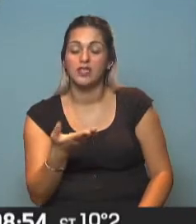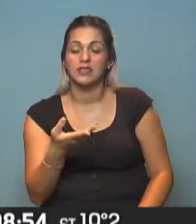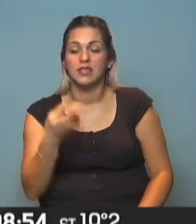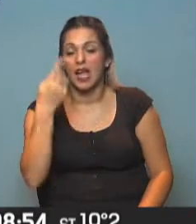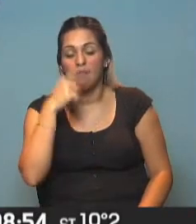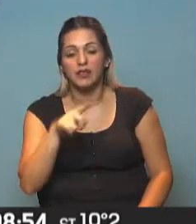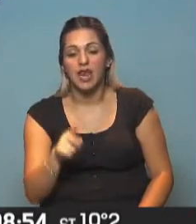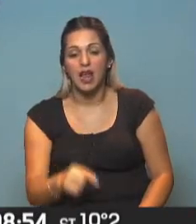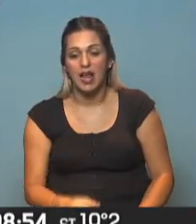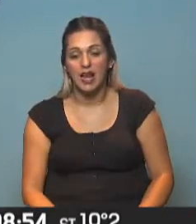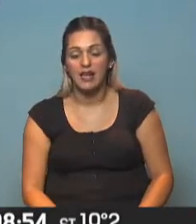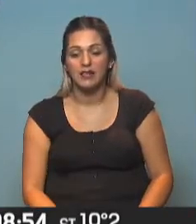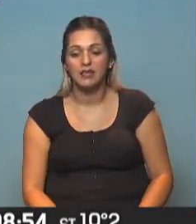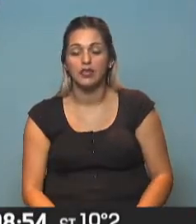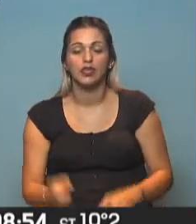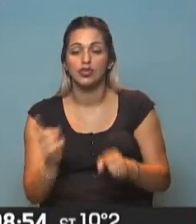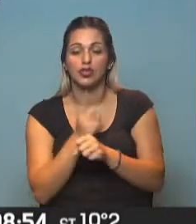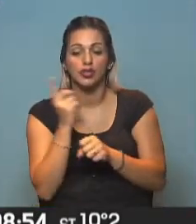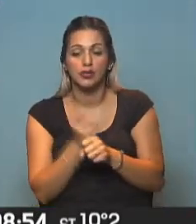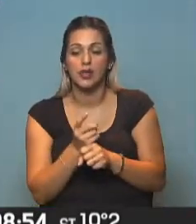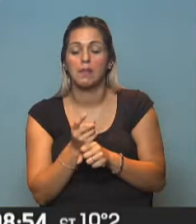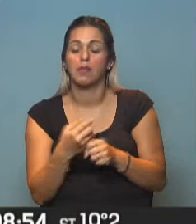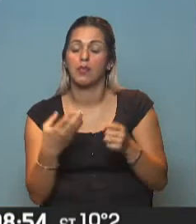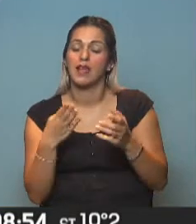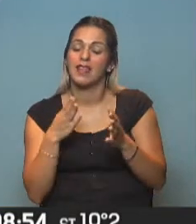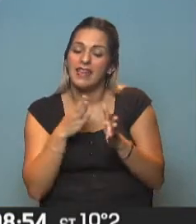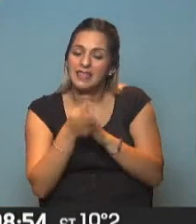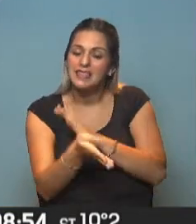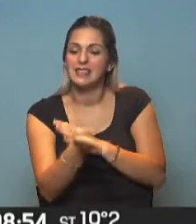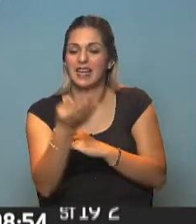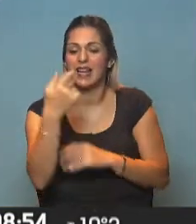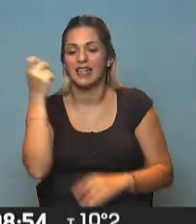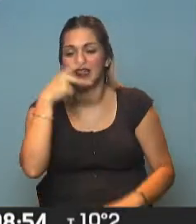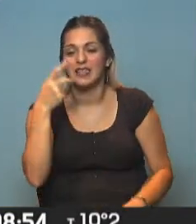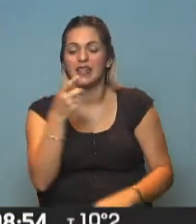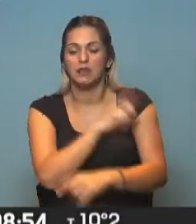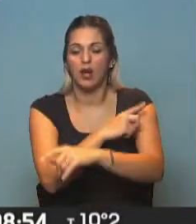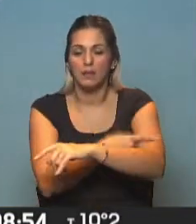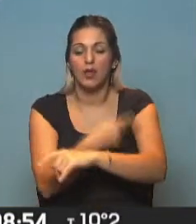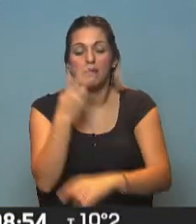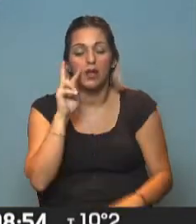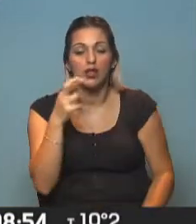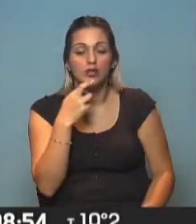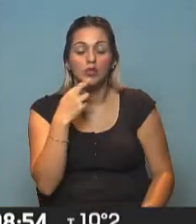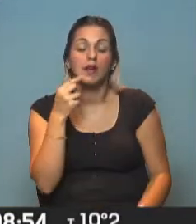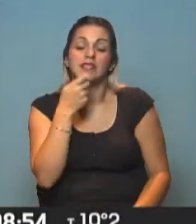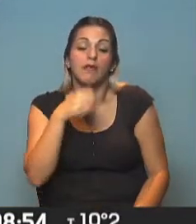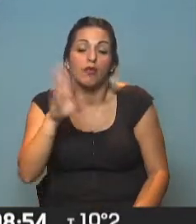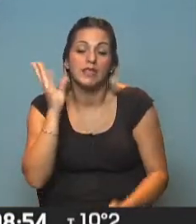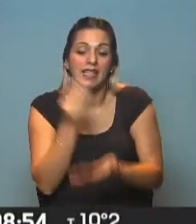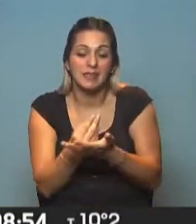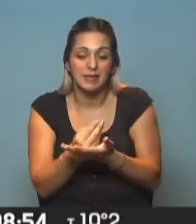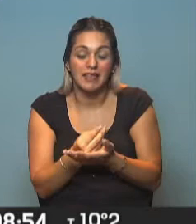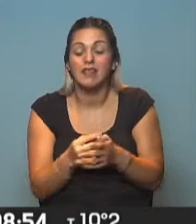obviamente imposibilitando el acceso al kirchnerismo al poder ante una eventual presencia del 2019 que se presente pero por